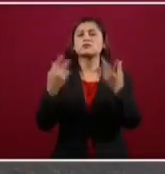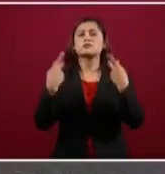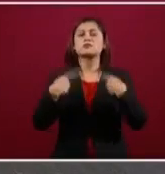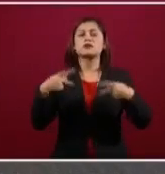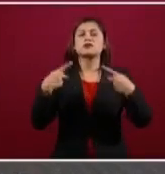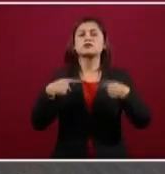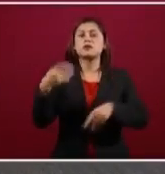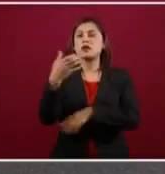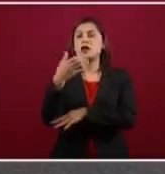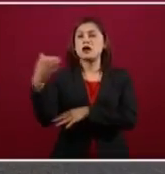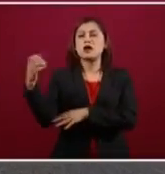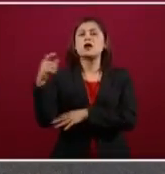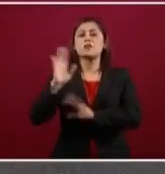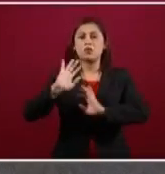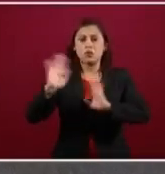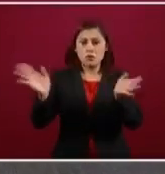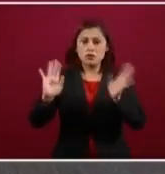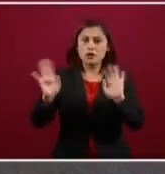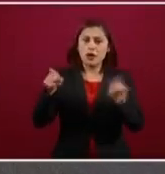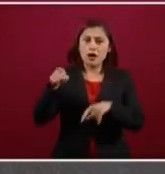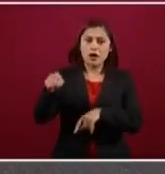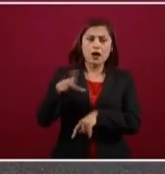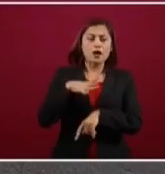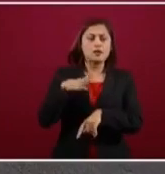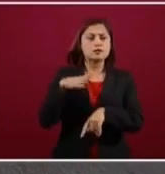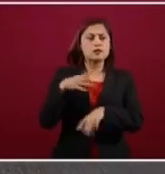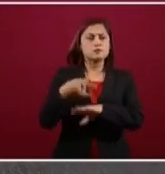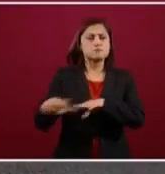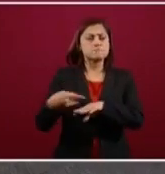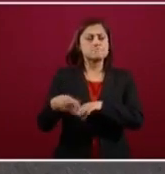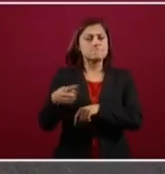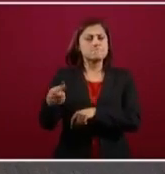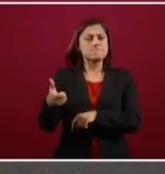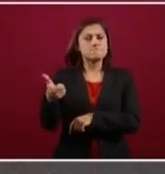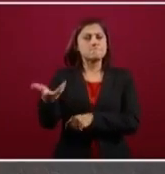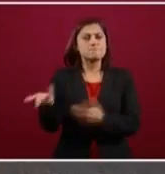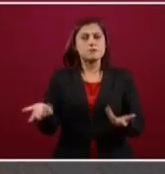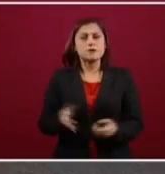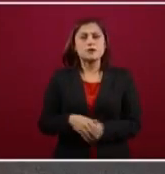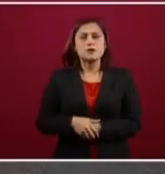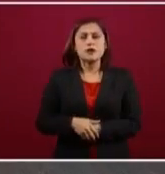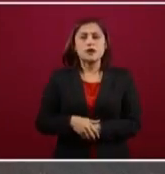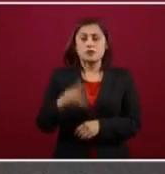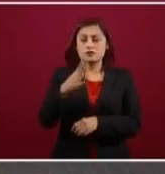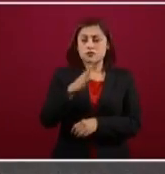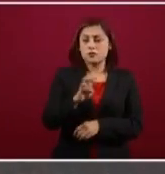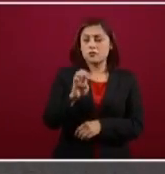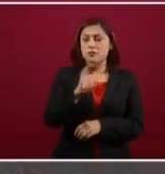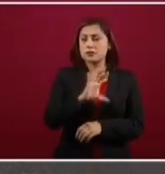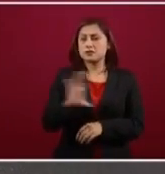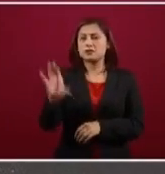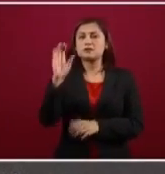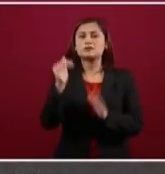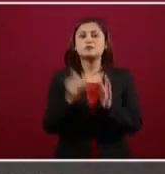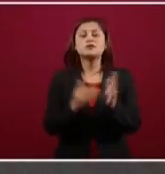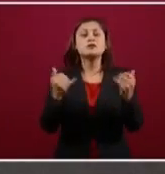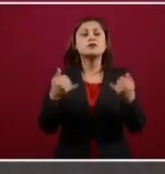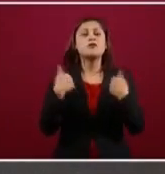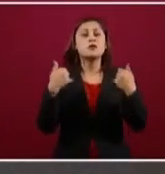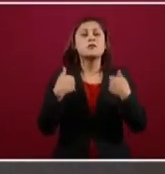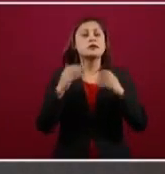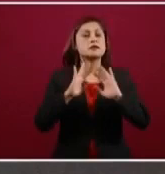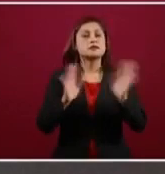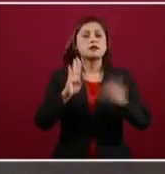están cobrando, ya los 900,000 jóvenes están cobrando, ya